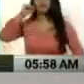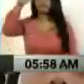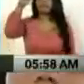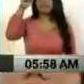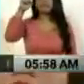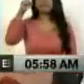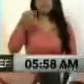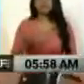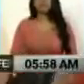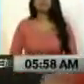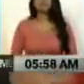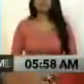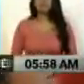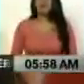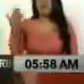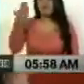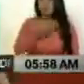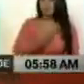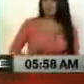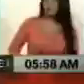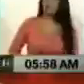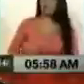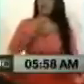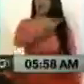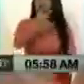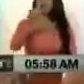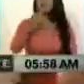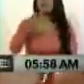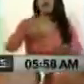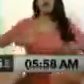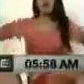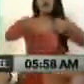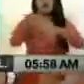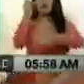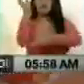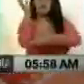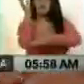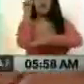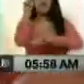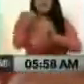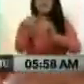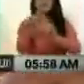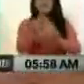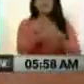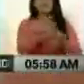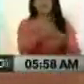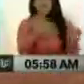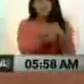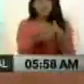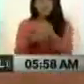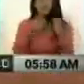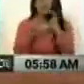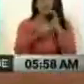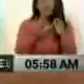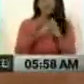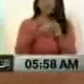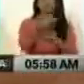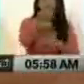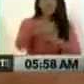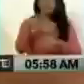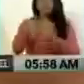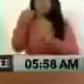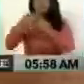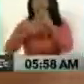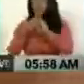indestructible. El jefe de Estado hizo un llamado al Congreso de la Patria y a todos los movimientos comunicacionales nacionales e